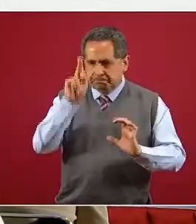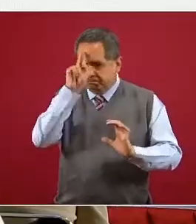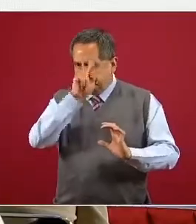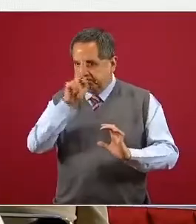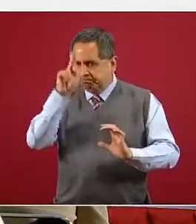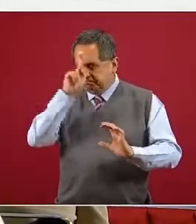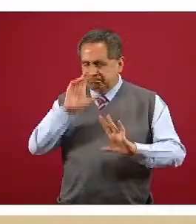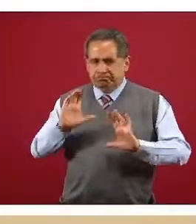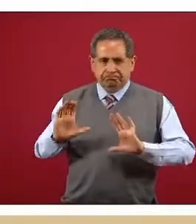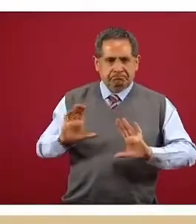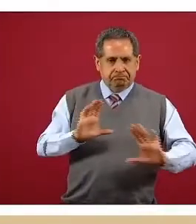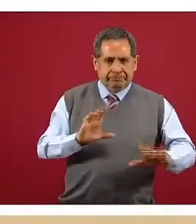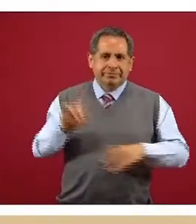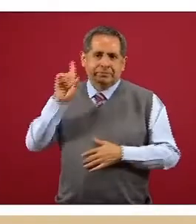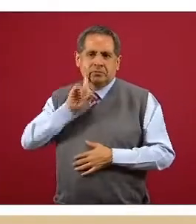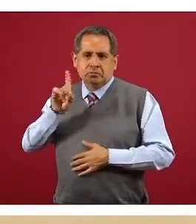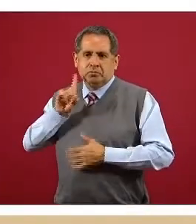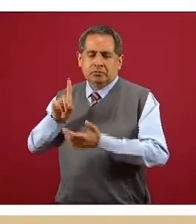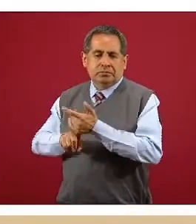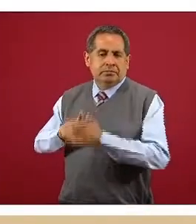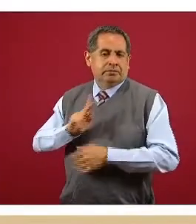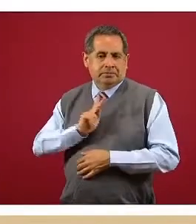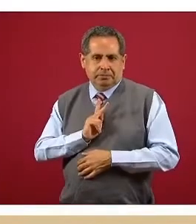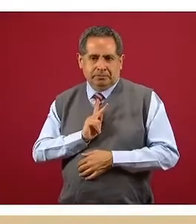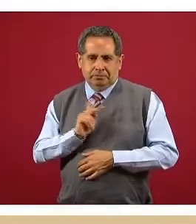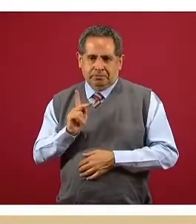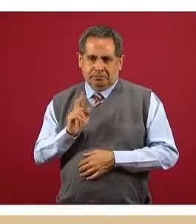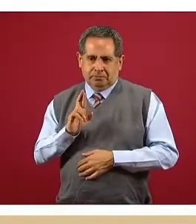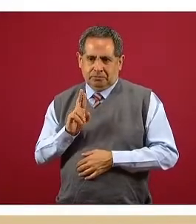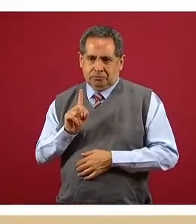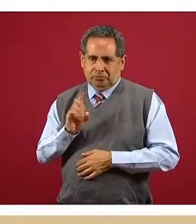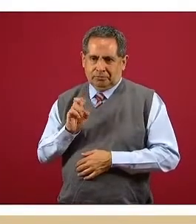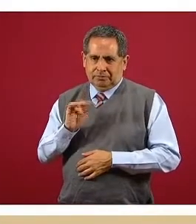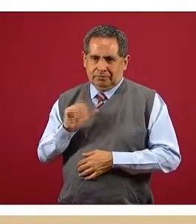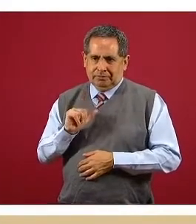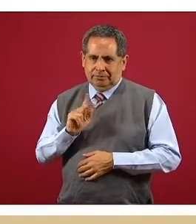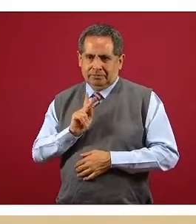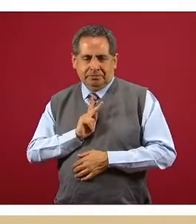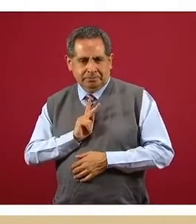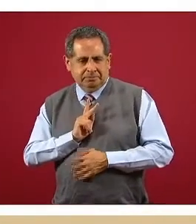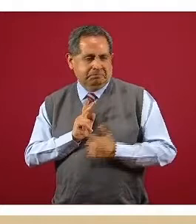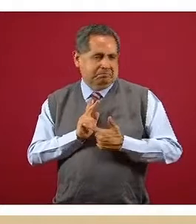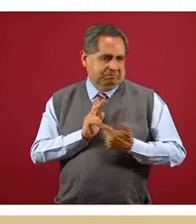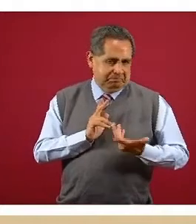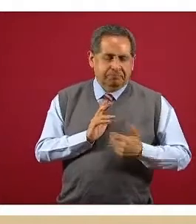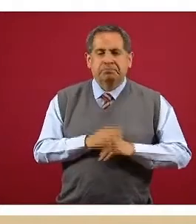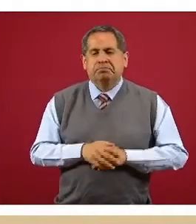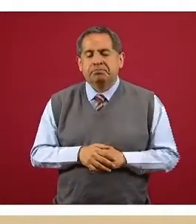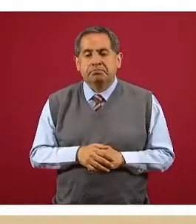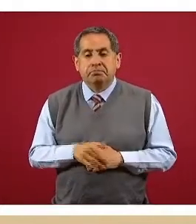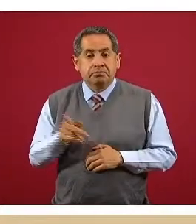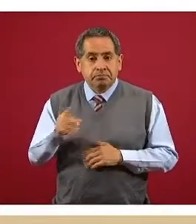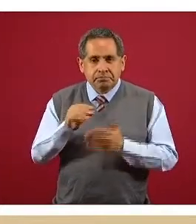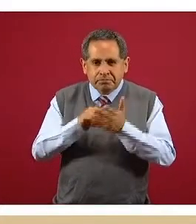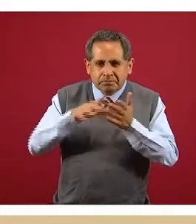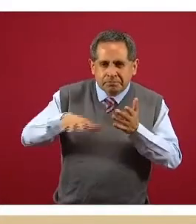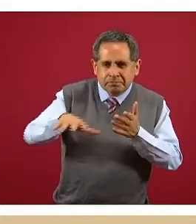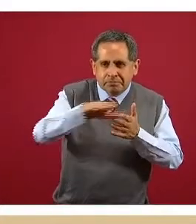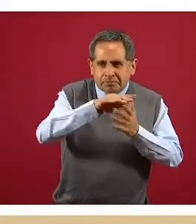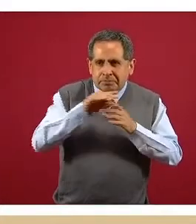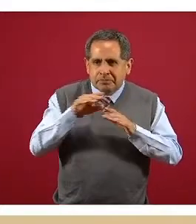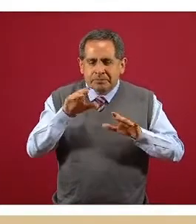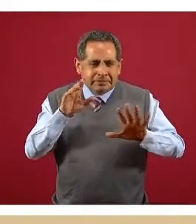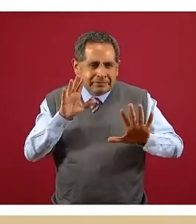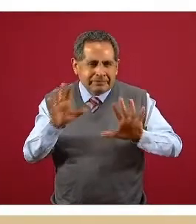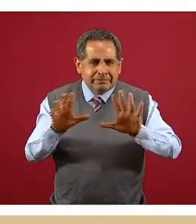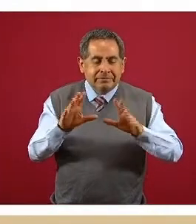tenemos la mayoría de los estados de la República, es en donde el riesgo sigue siendo alto, es el riesgo